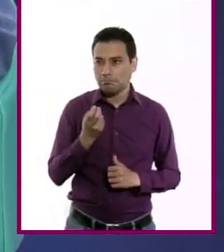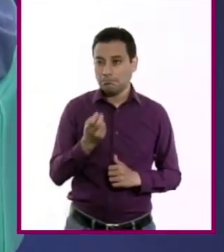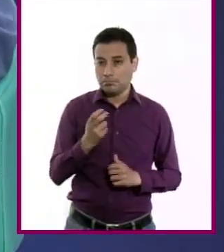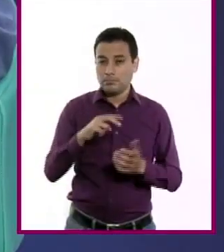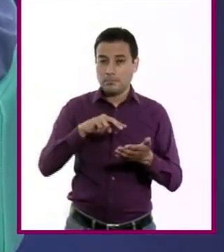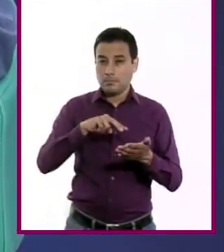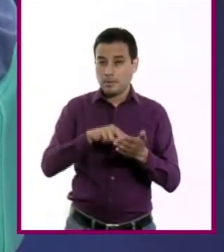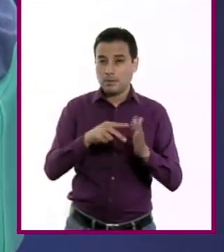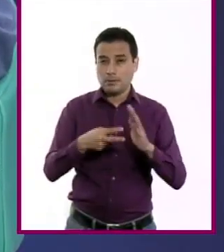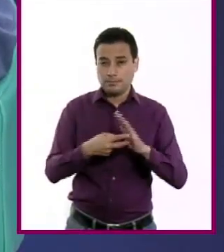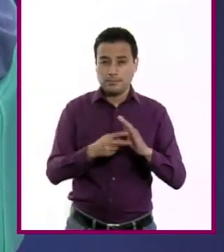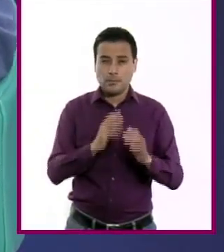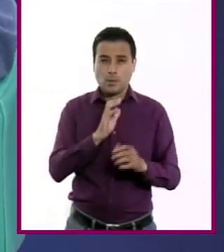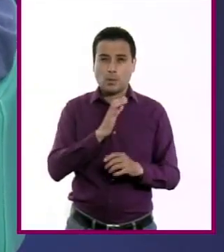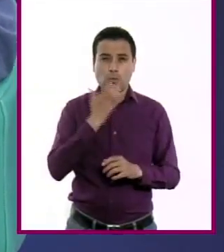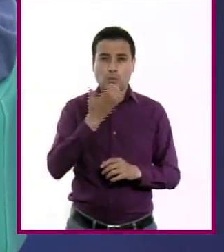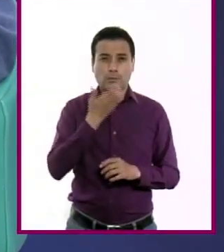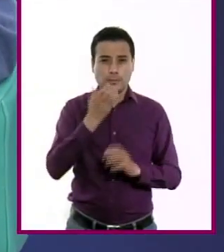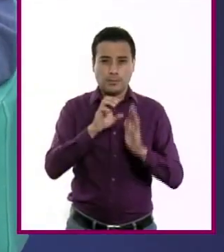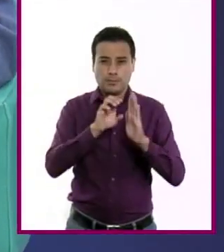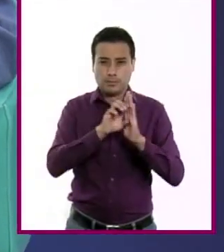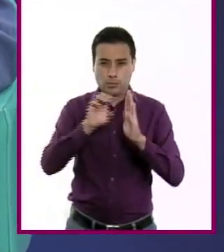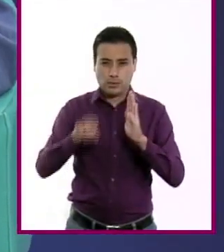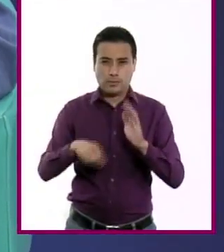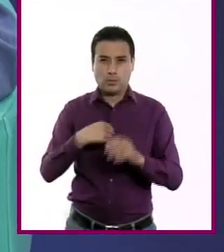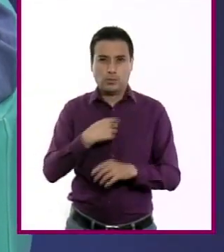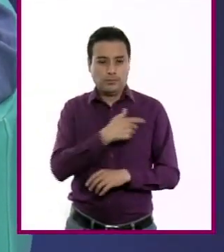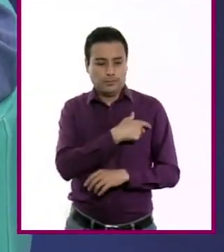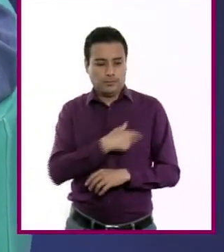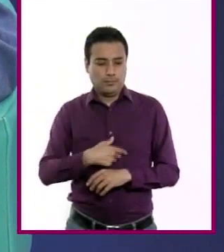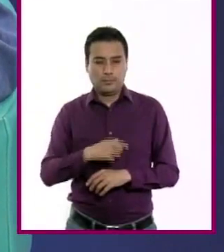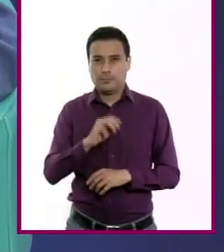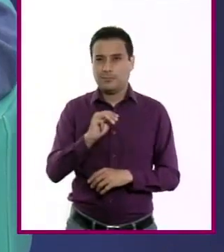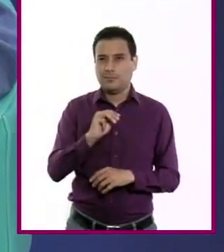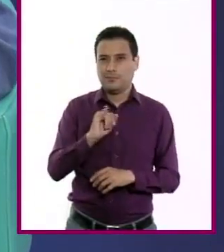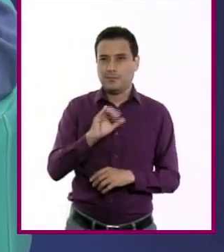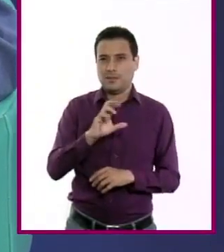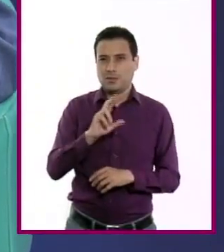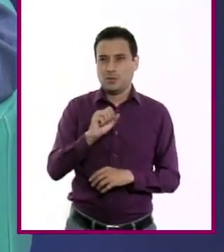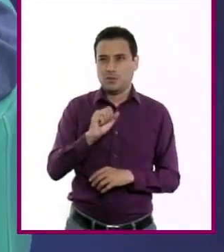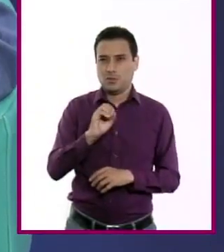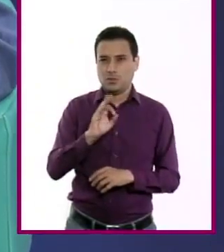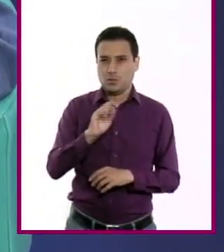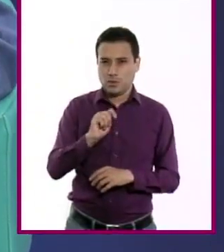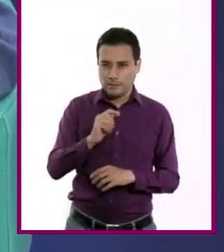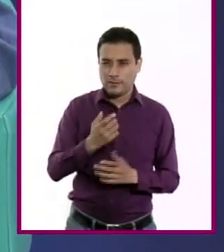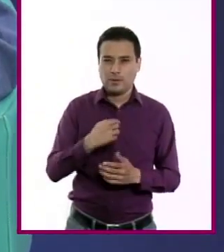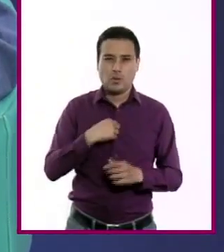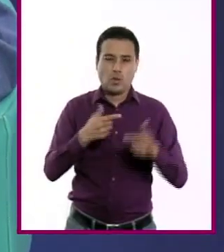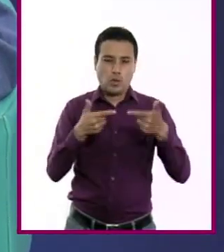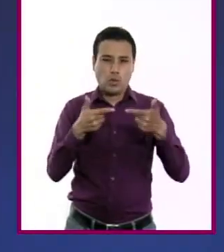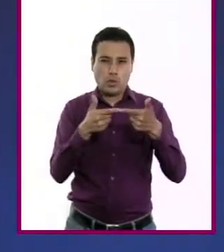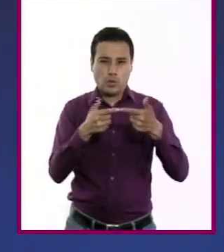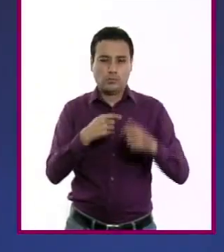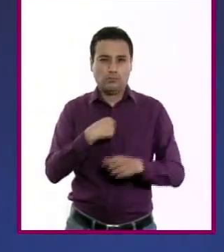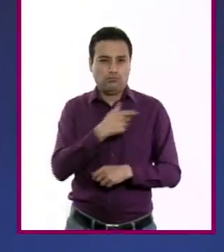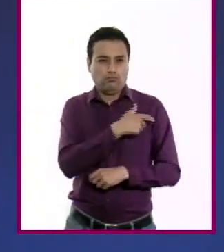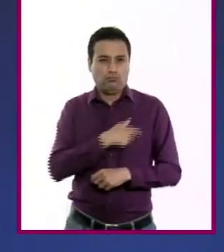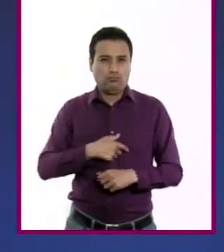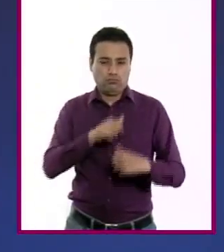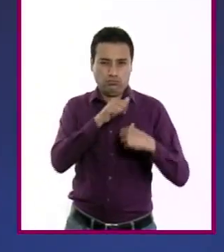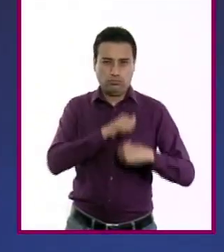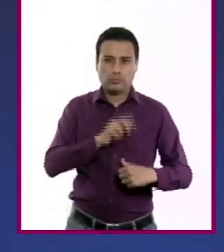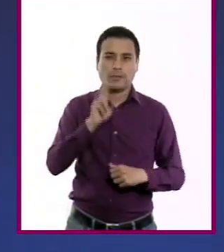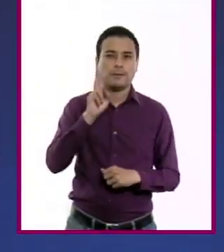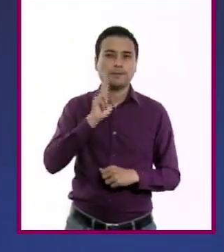como la más común, que llegas con el gafete, por ejemplo. Yo vengo de Microsoft, vengo sí. de Google, vengo a revisar tus servidores. Uh-huh. Y como